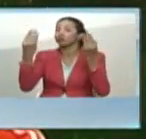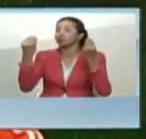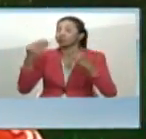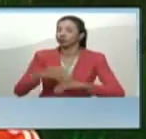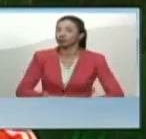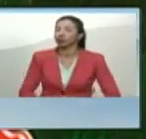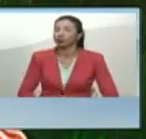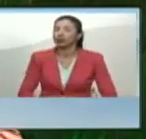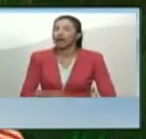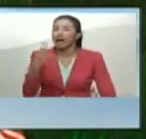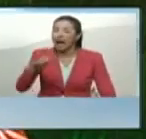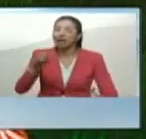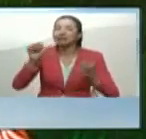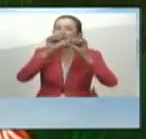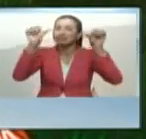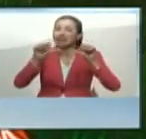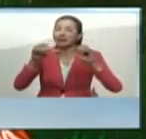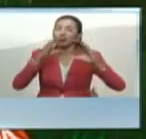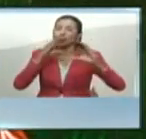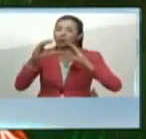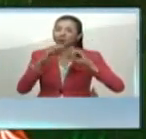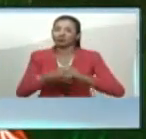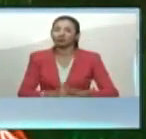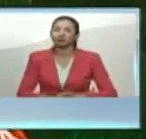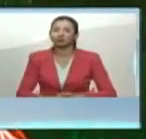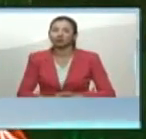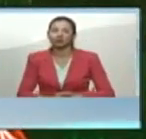sistema comunicacional que